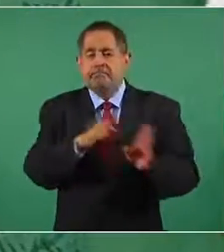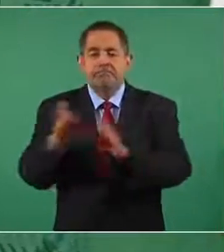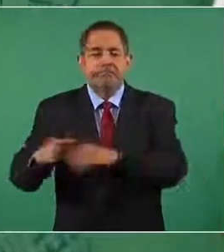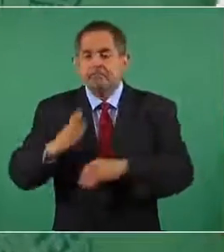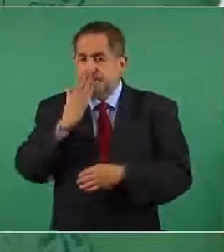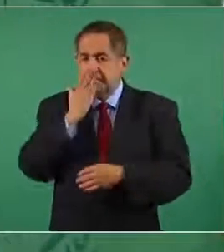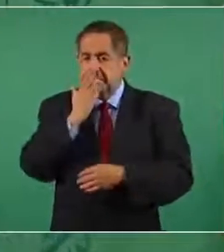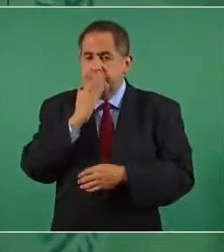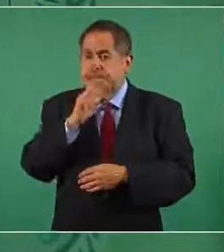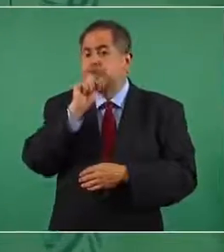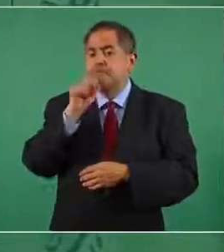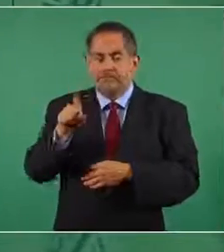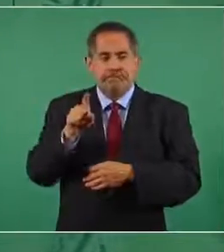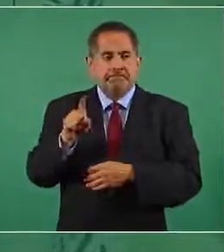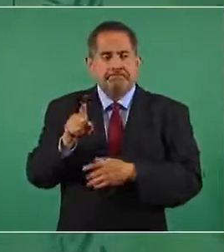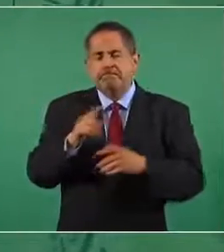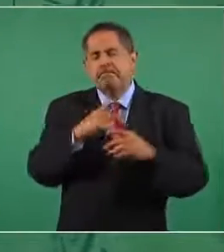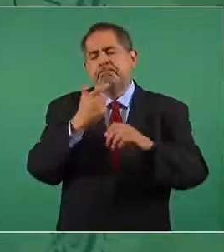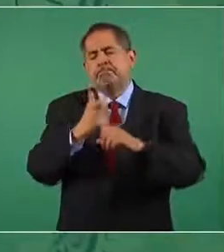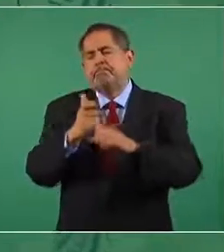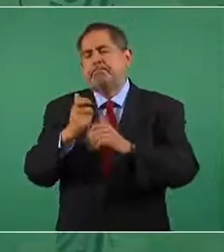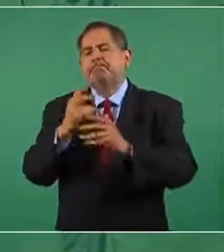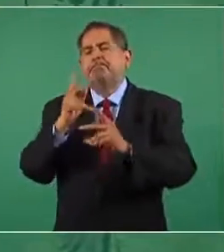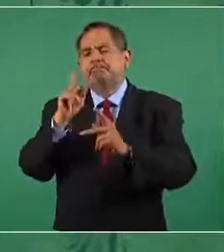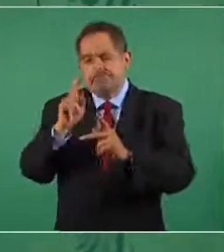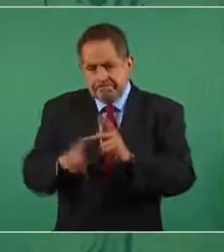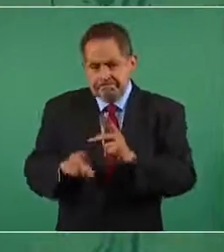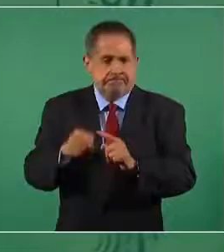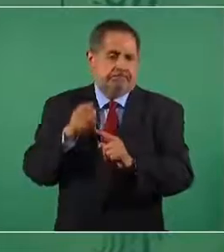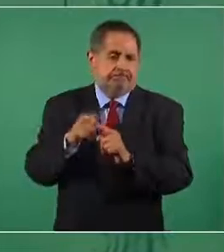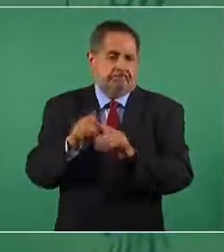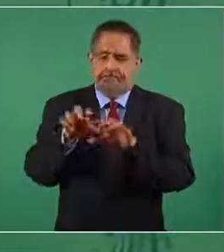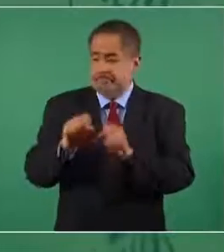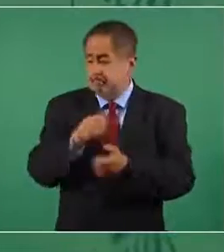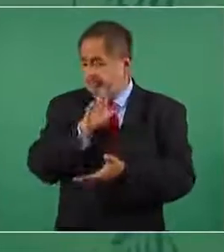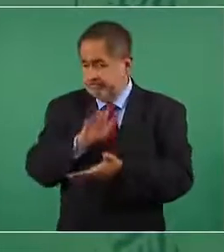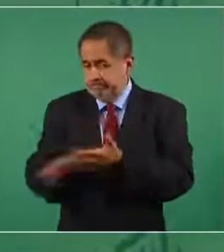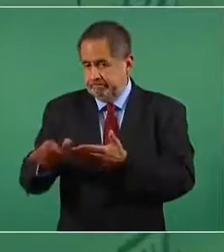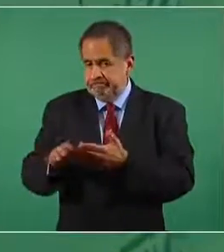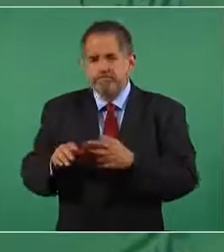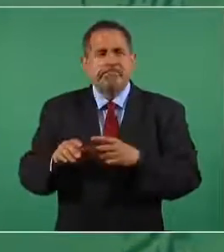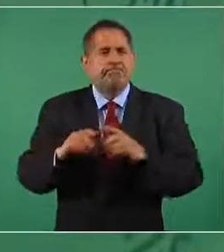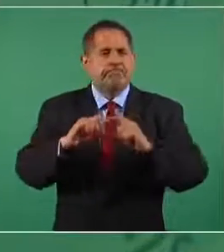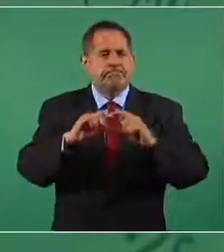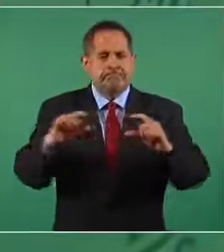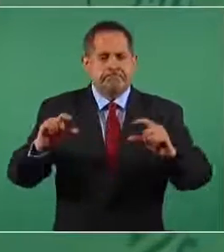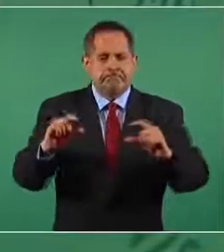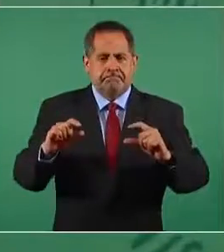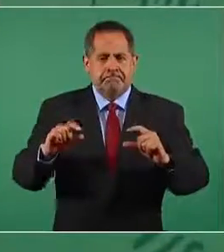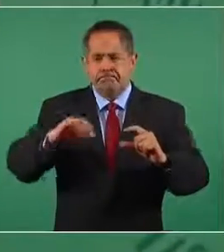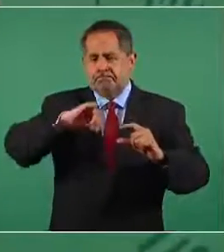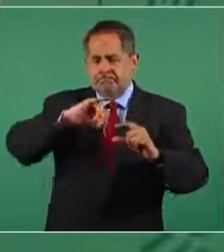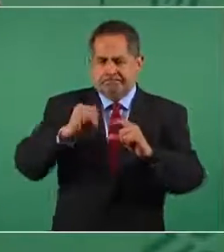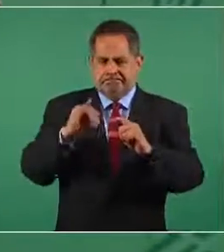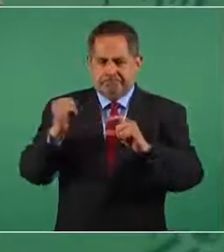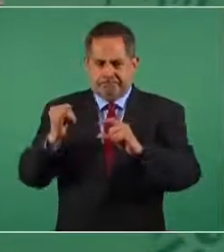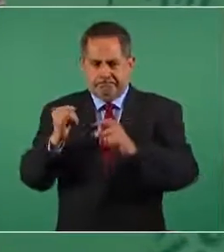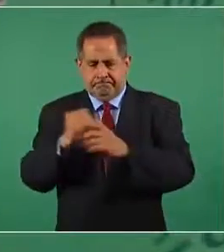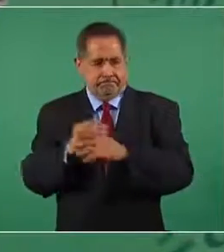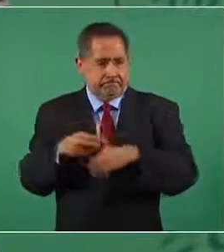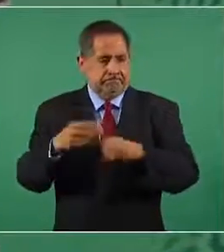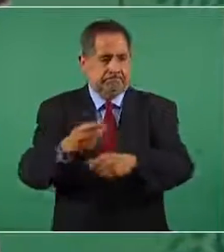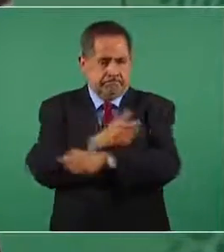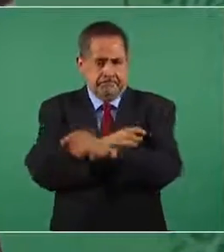y hasta ahí nos alcanzó la vacuna Johnson y Johnson. Y a partir